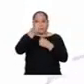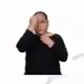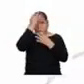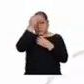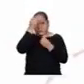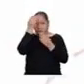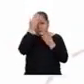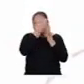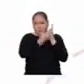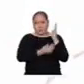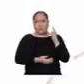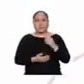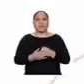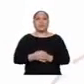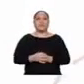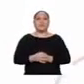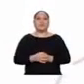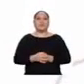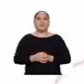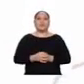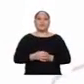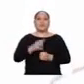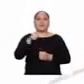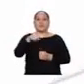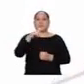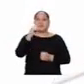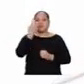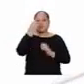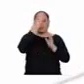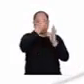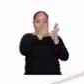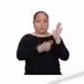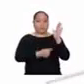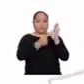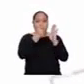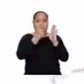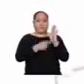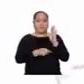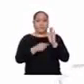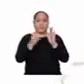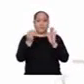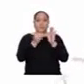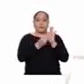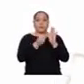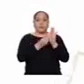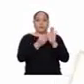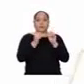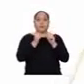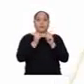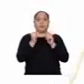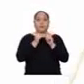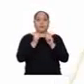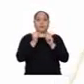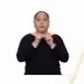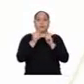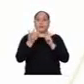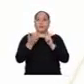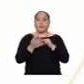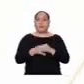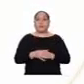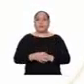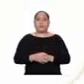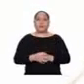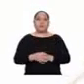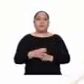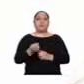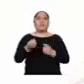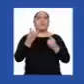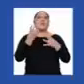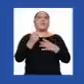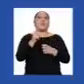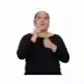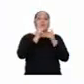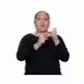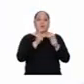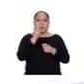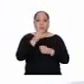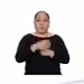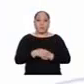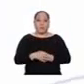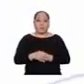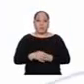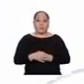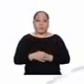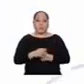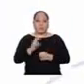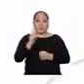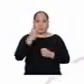que tenemos. Esta primera columna es para el valor de la variable, es decir, los intervalos.